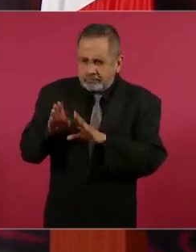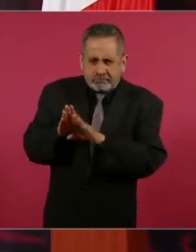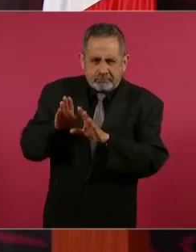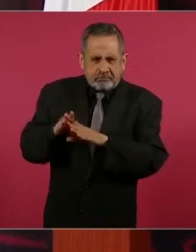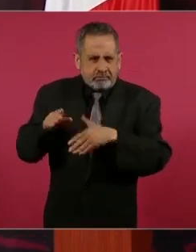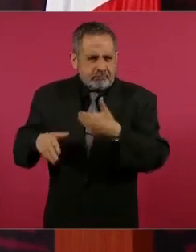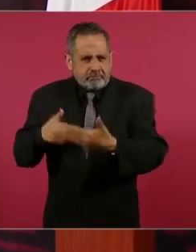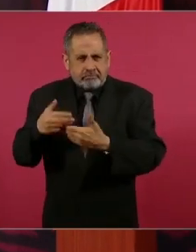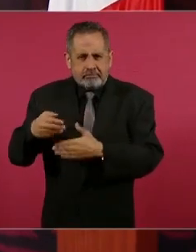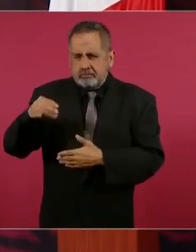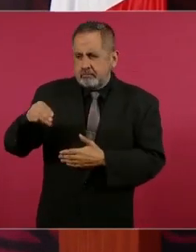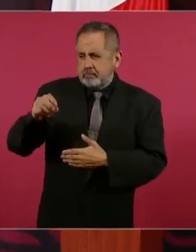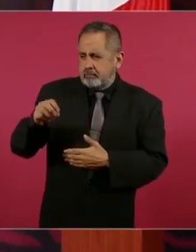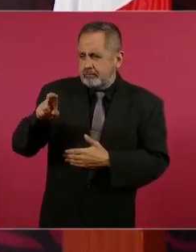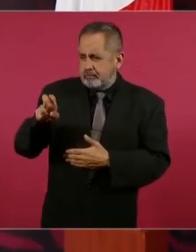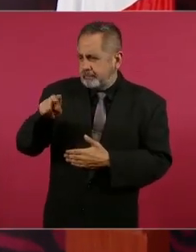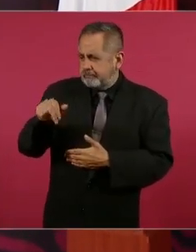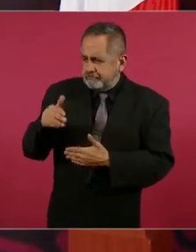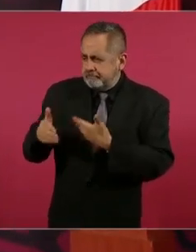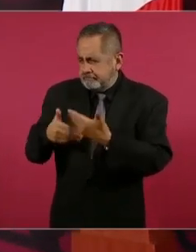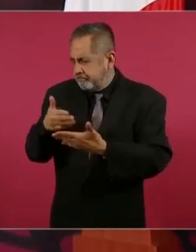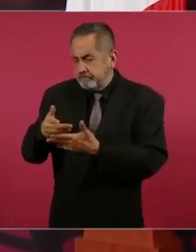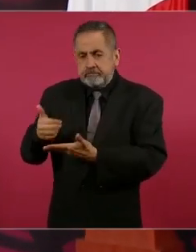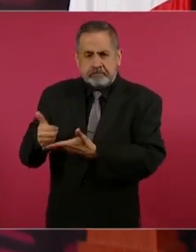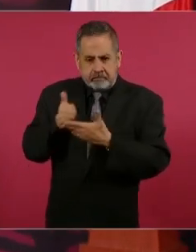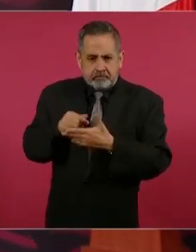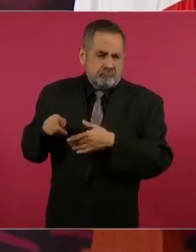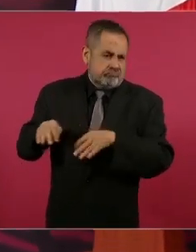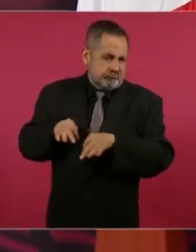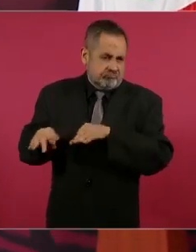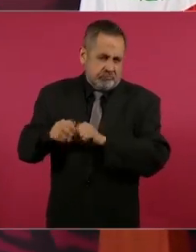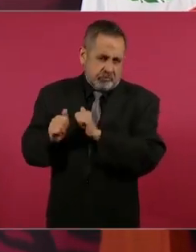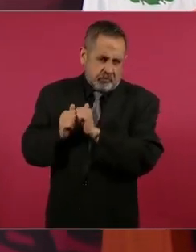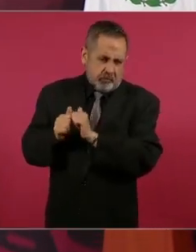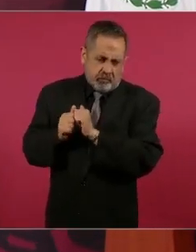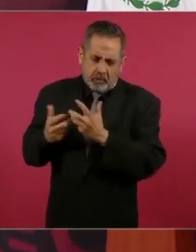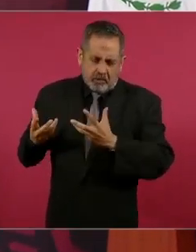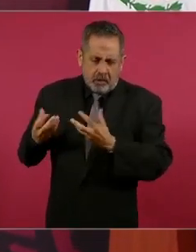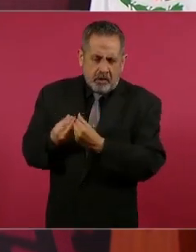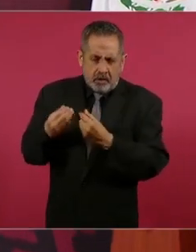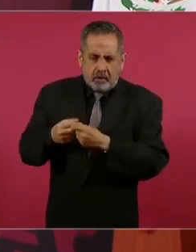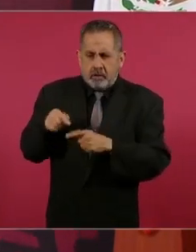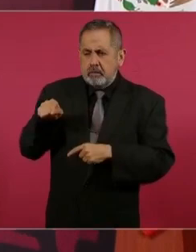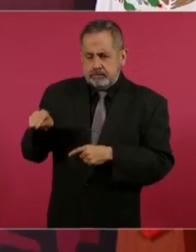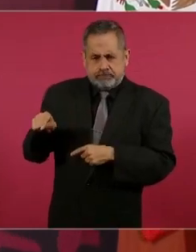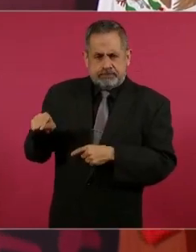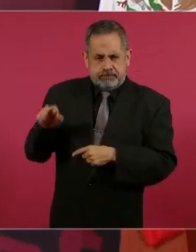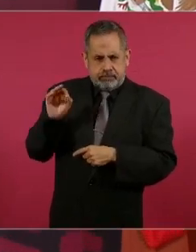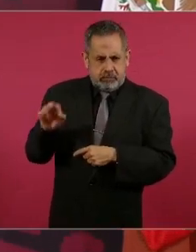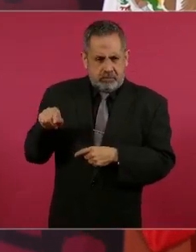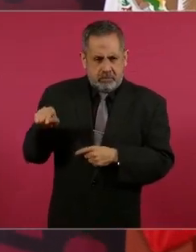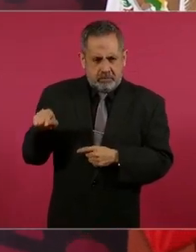del movimiento, a trabajar juntos para